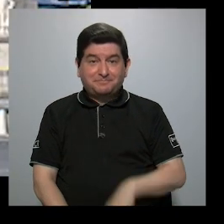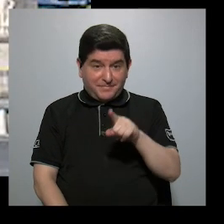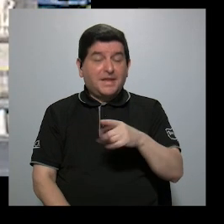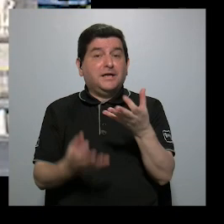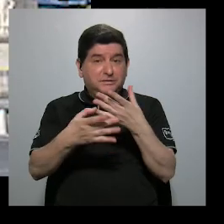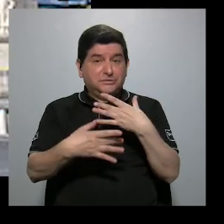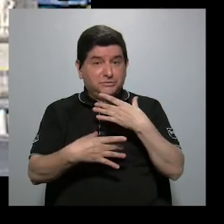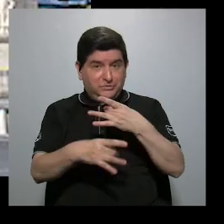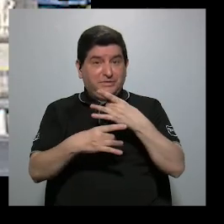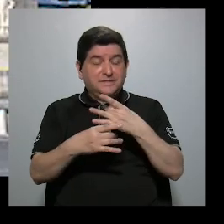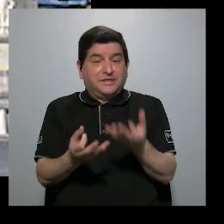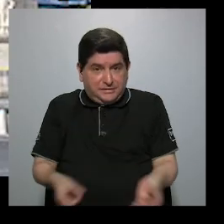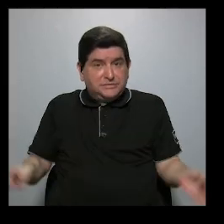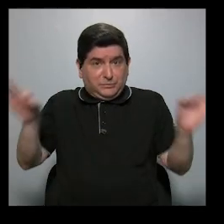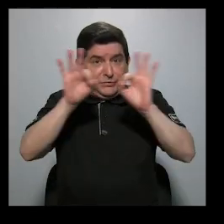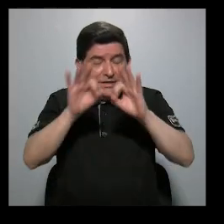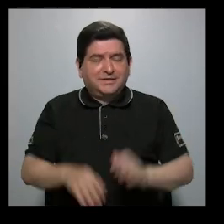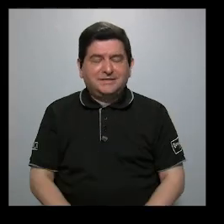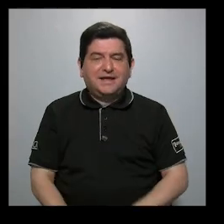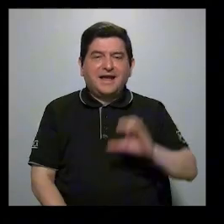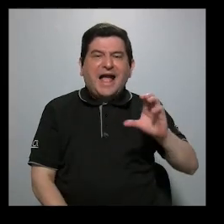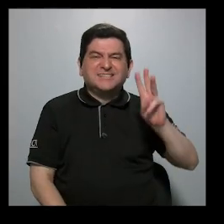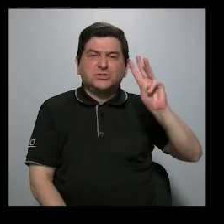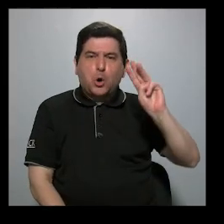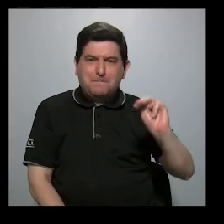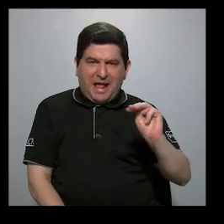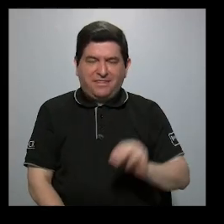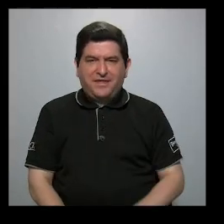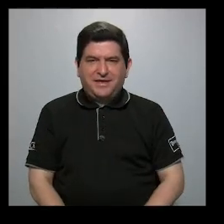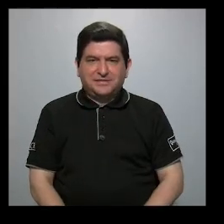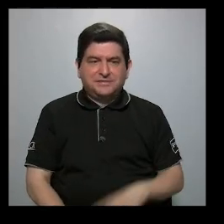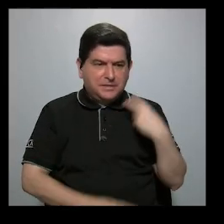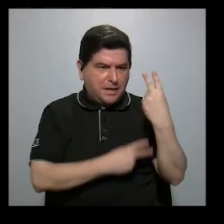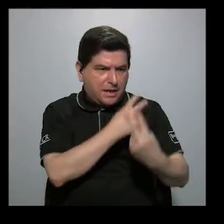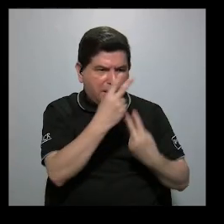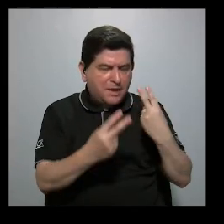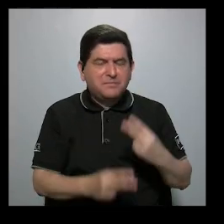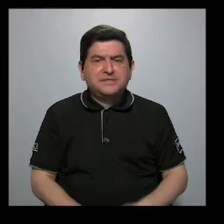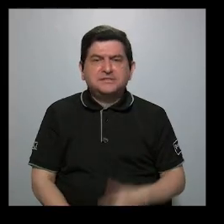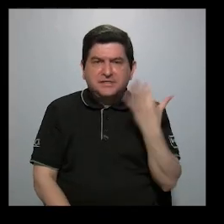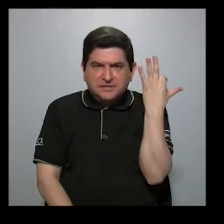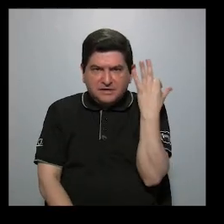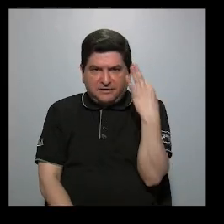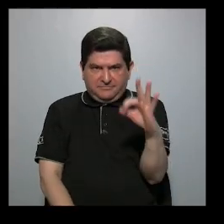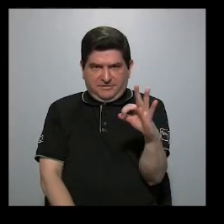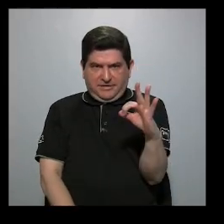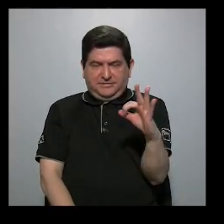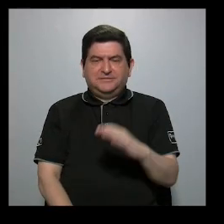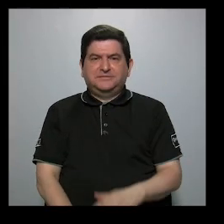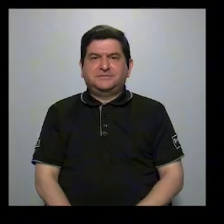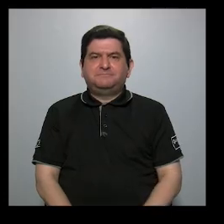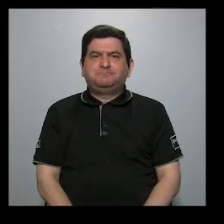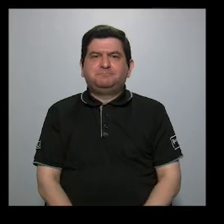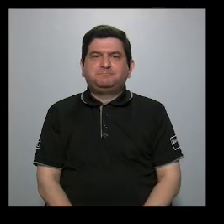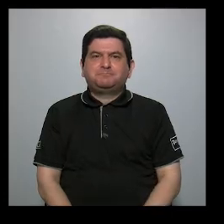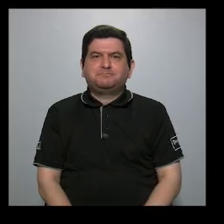Entonces, ese punto es importante y Castro Madrid, en una visita que hace a Francia,